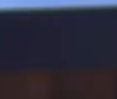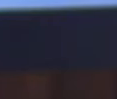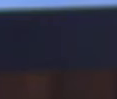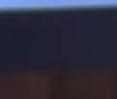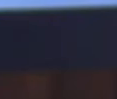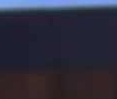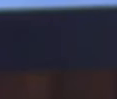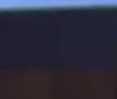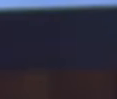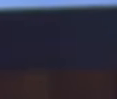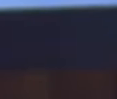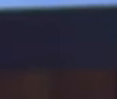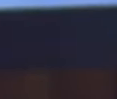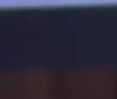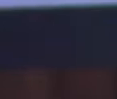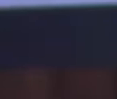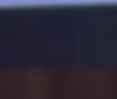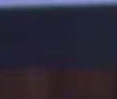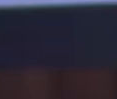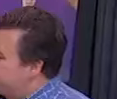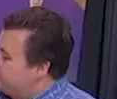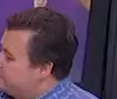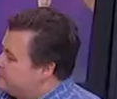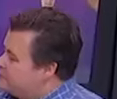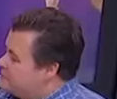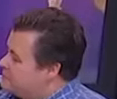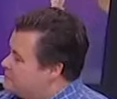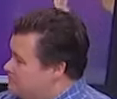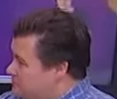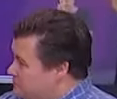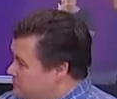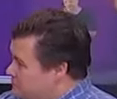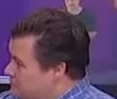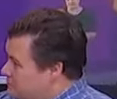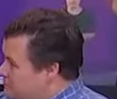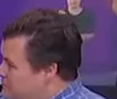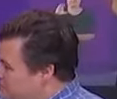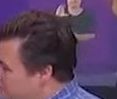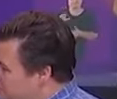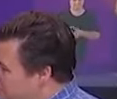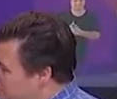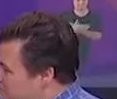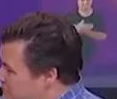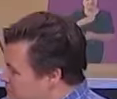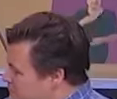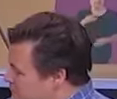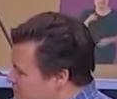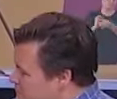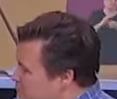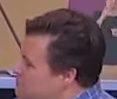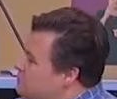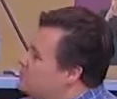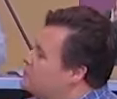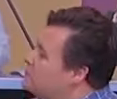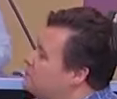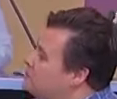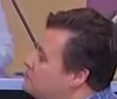debate creo que hoy por hoy a partir de este debate creo que la forma sí es fondo y creo que hay habilidades por parte del Instituto Nacional